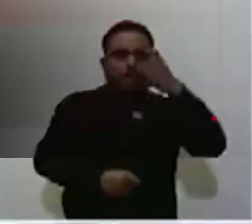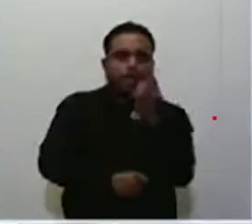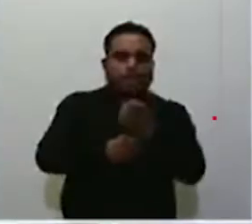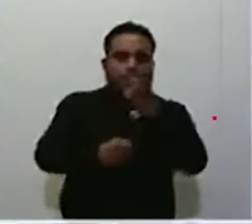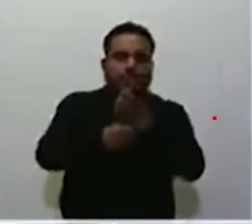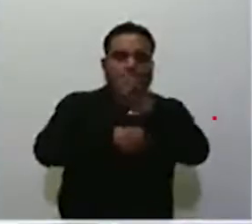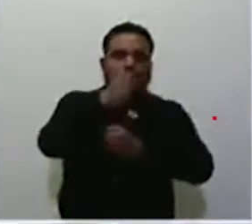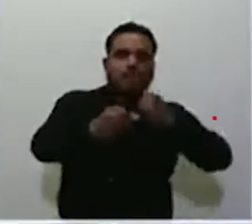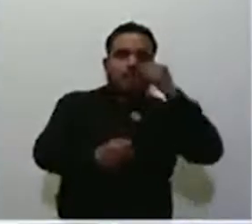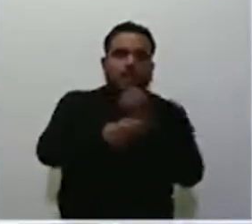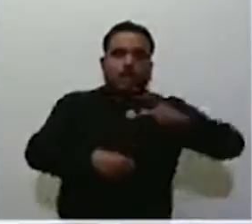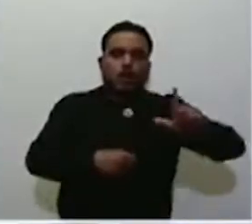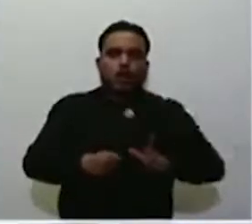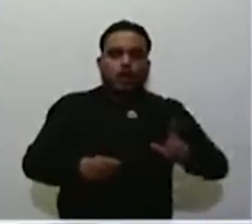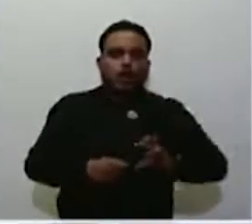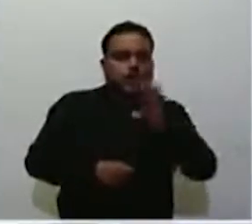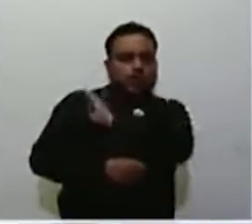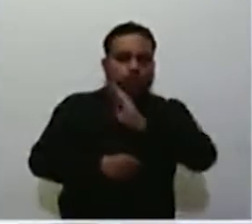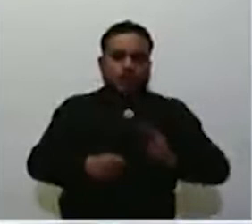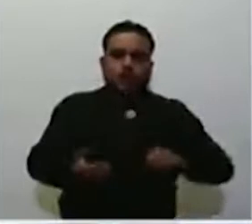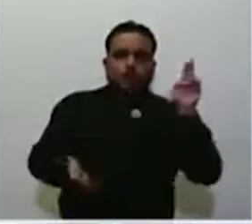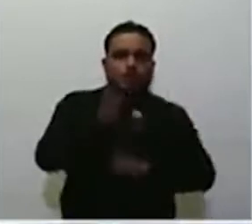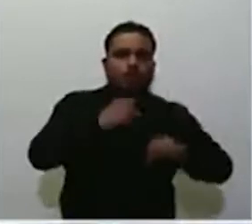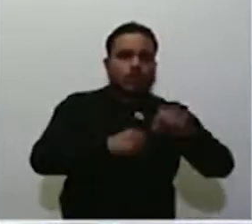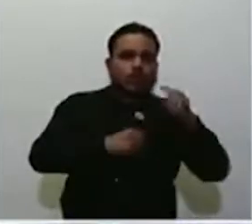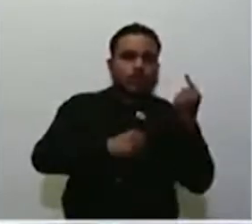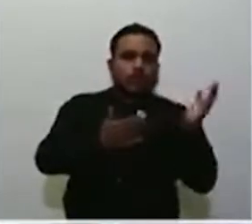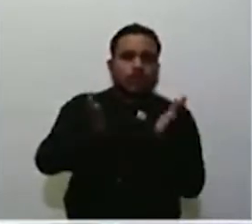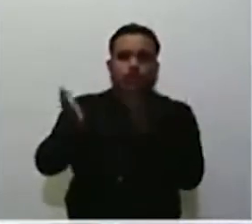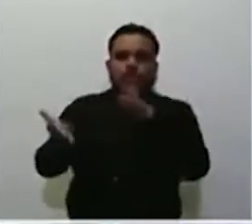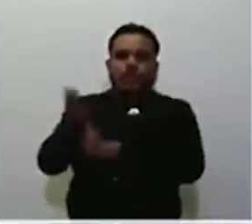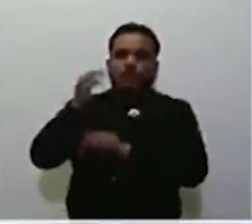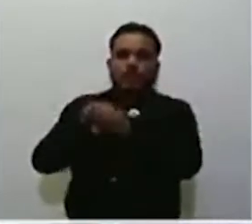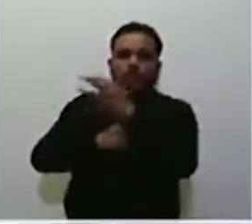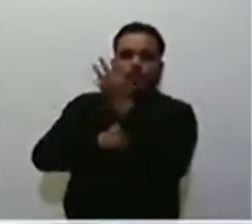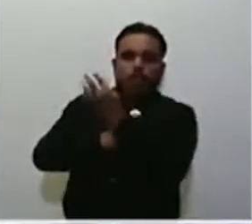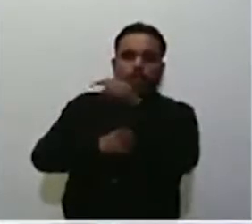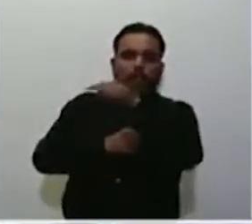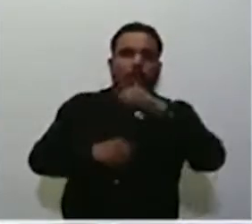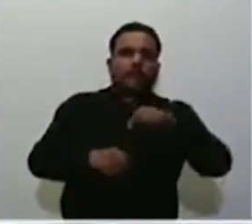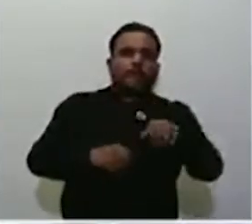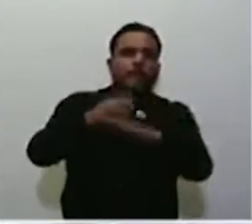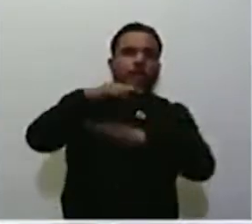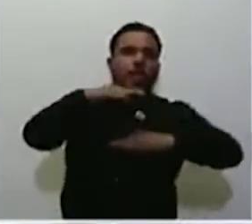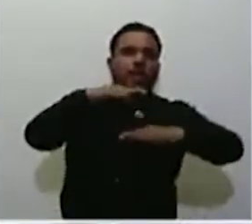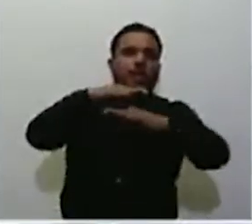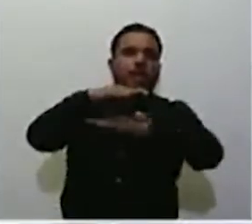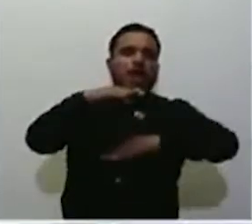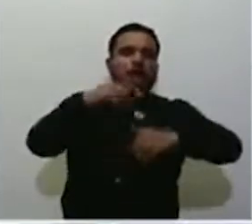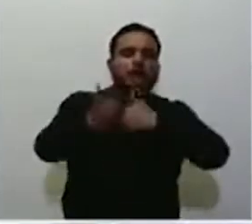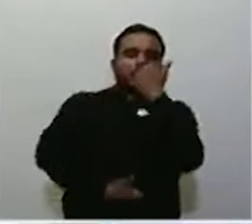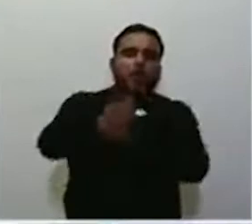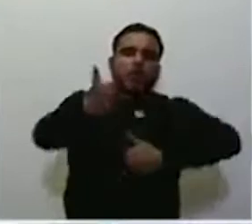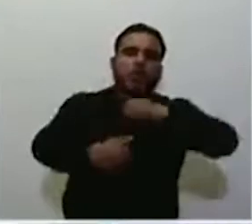de la Administración municipal 2021-2024 mismo que se basa en recorrer la ruta hacia